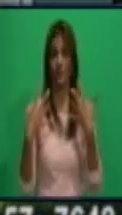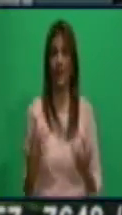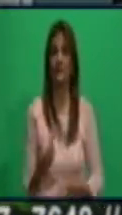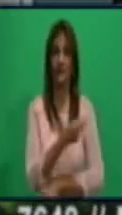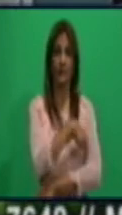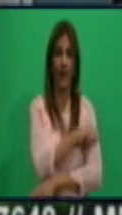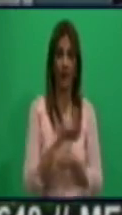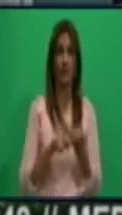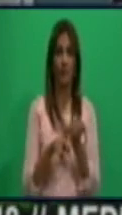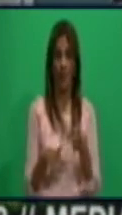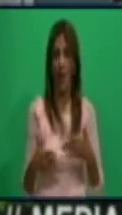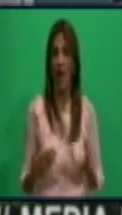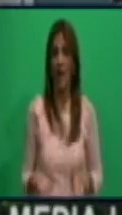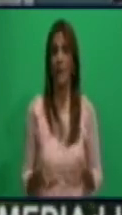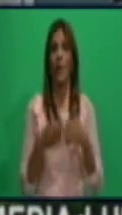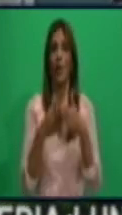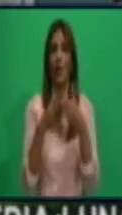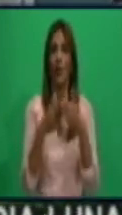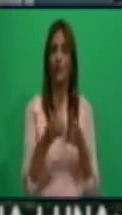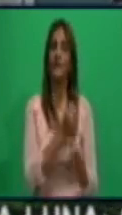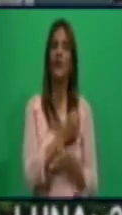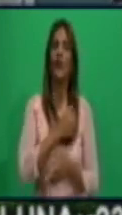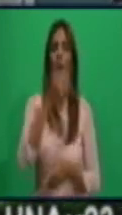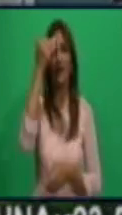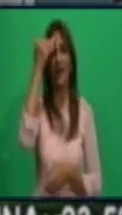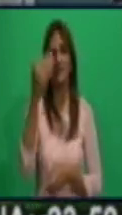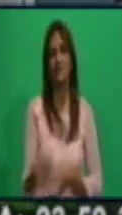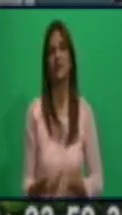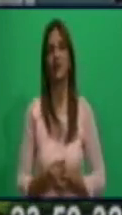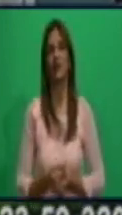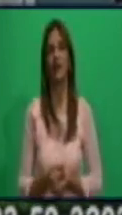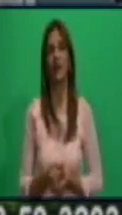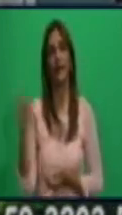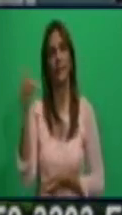agradecer la presencia en el programa de Alina y Maricel, intérpretes de lengua de